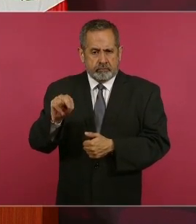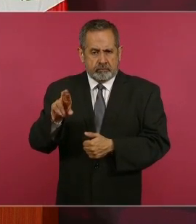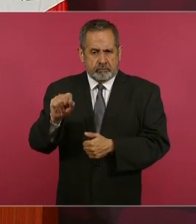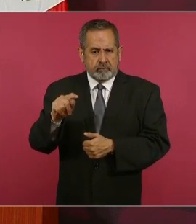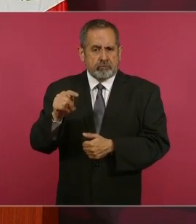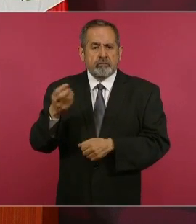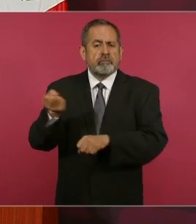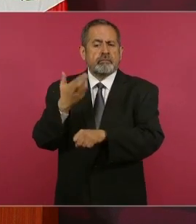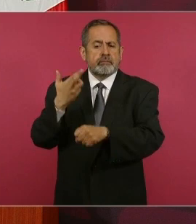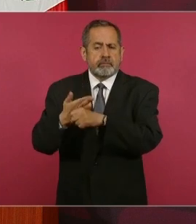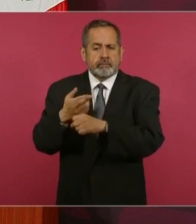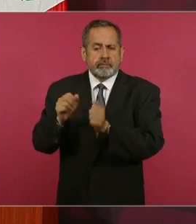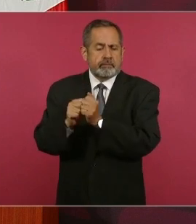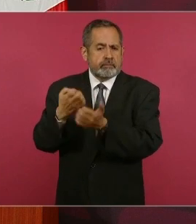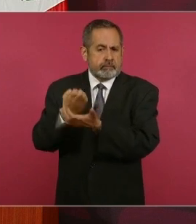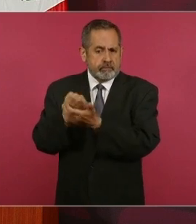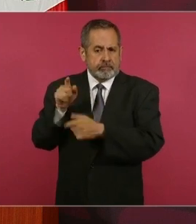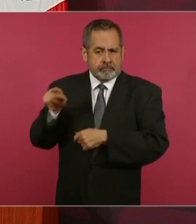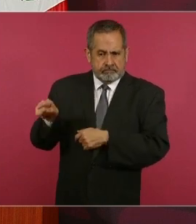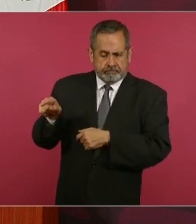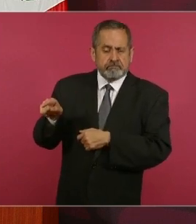está ya por